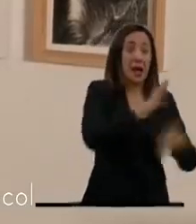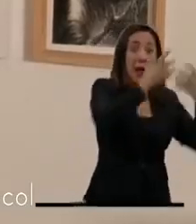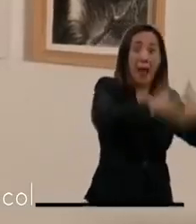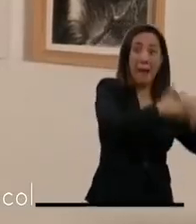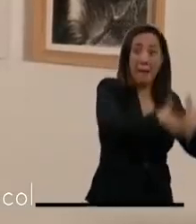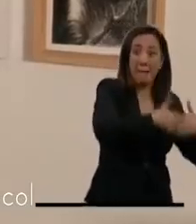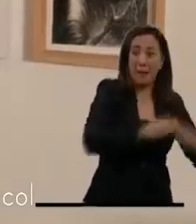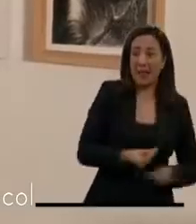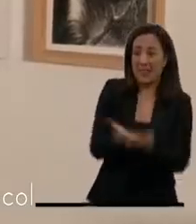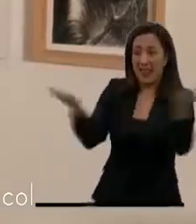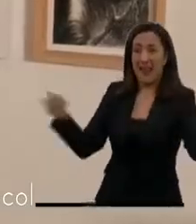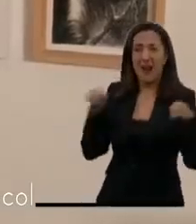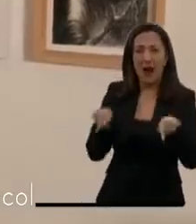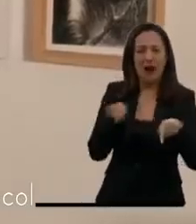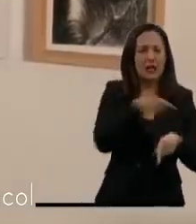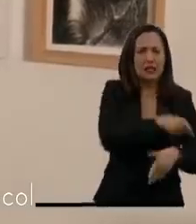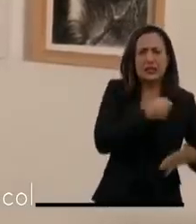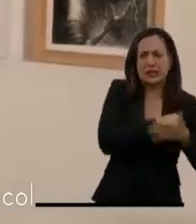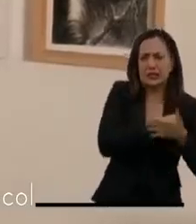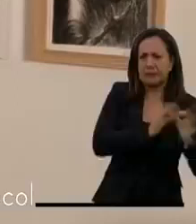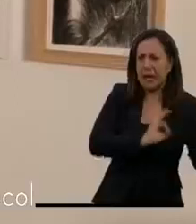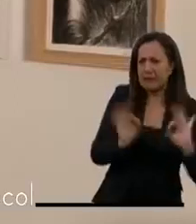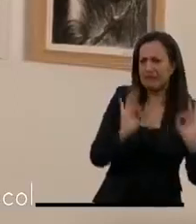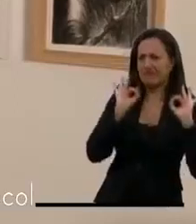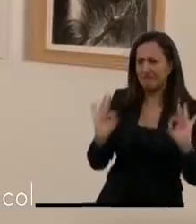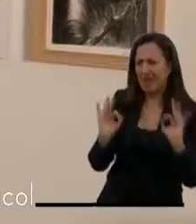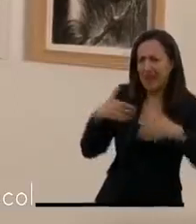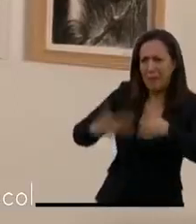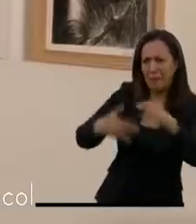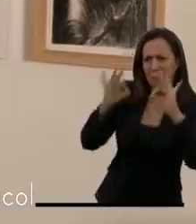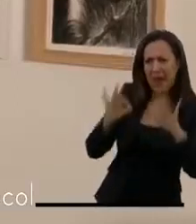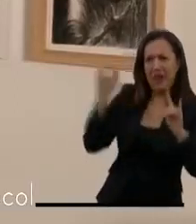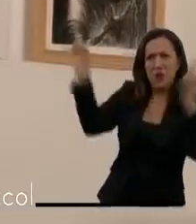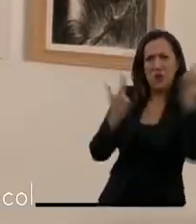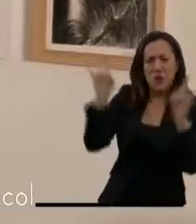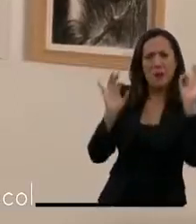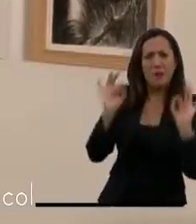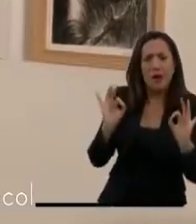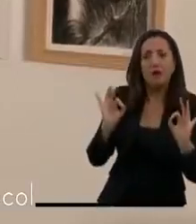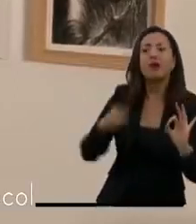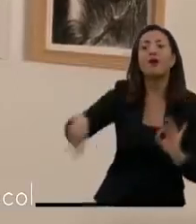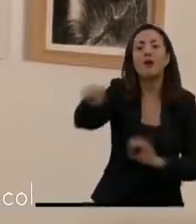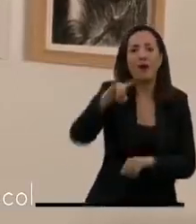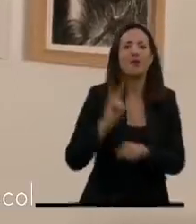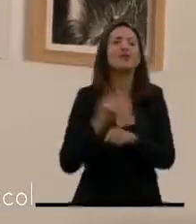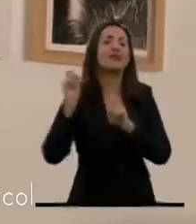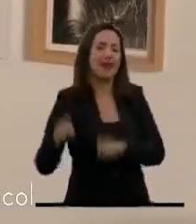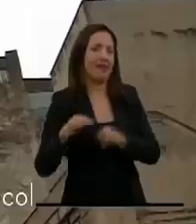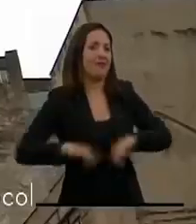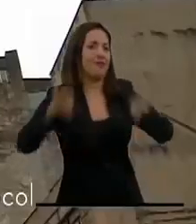que este funcione bien, los usuarios también tenemos una responsabilidad. Hablamos con un experto.